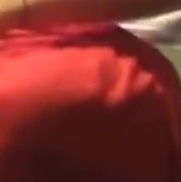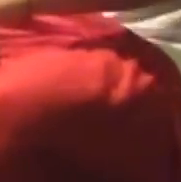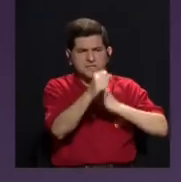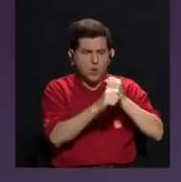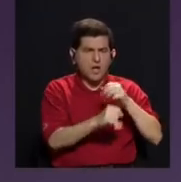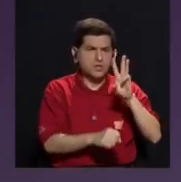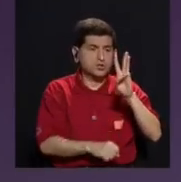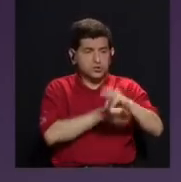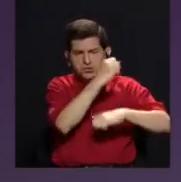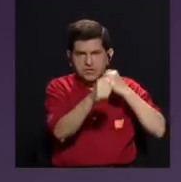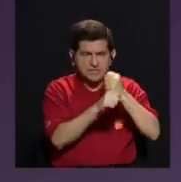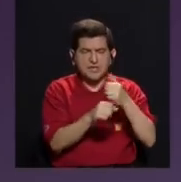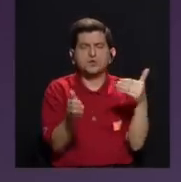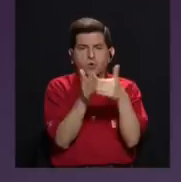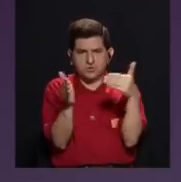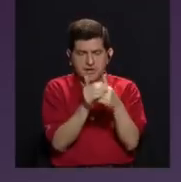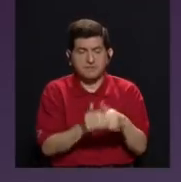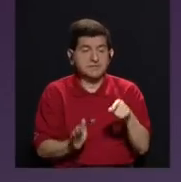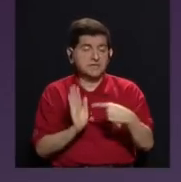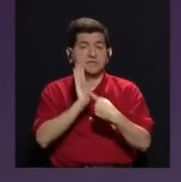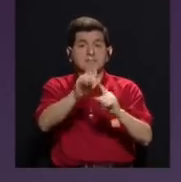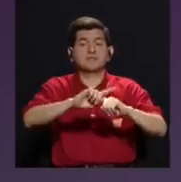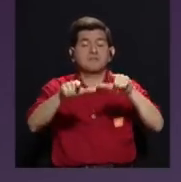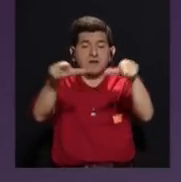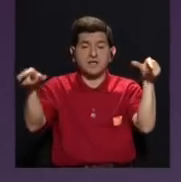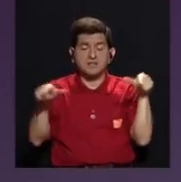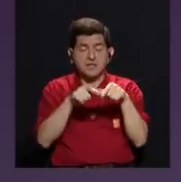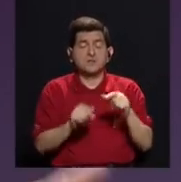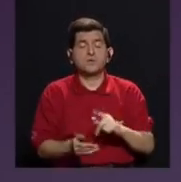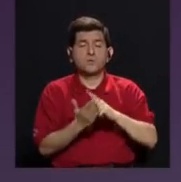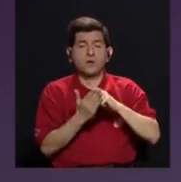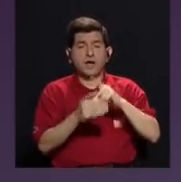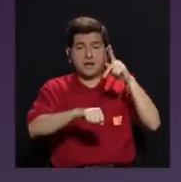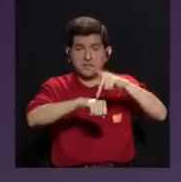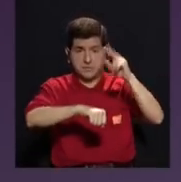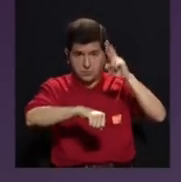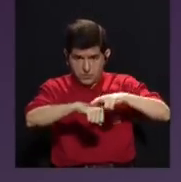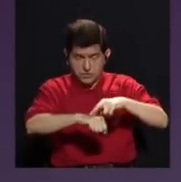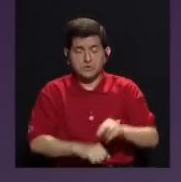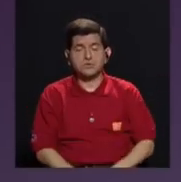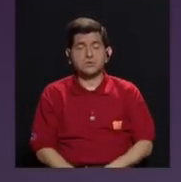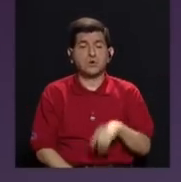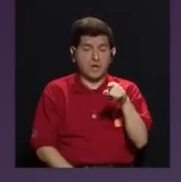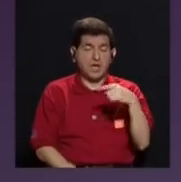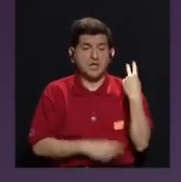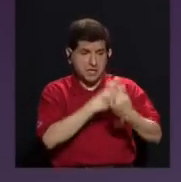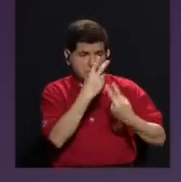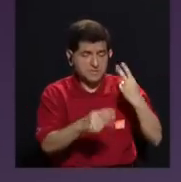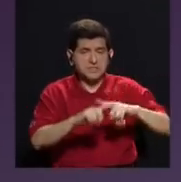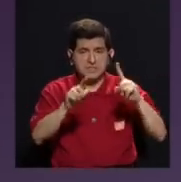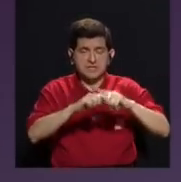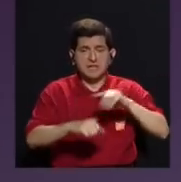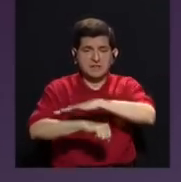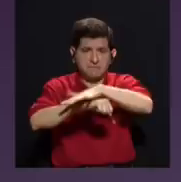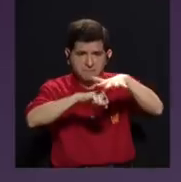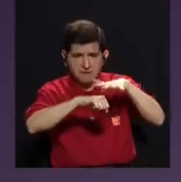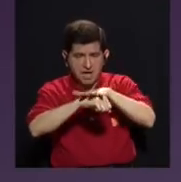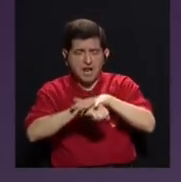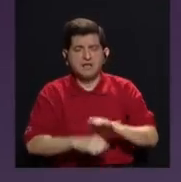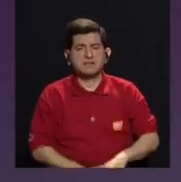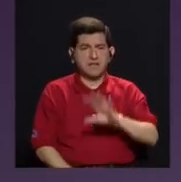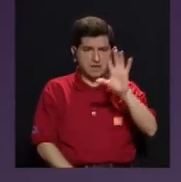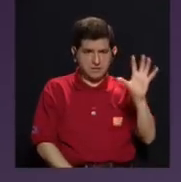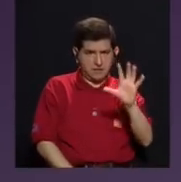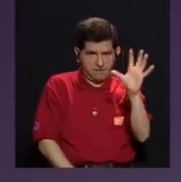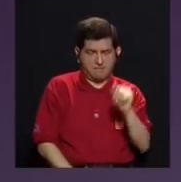y ellas se presentan en diferentes locales en puerto rico las invitan a diferentes actividades viajan a otras islas del caribe también